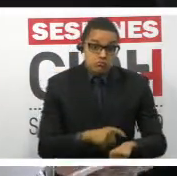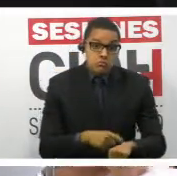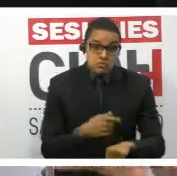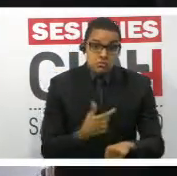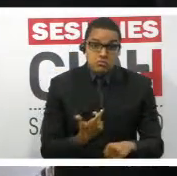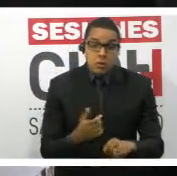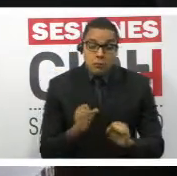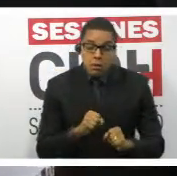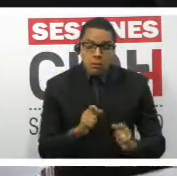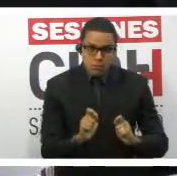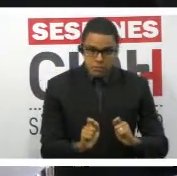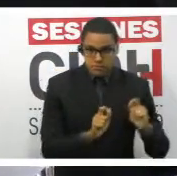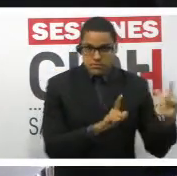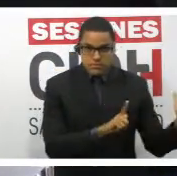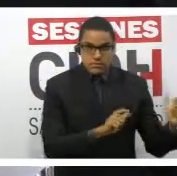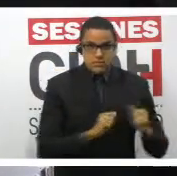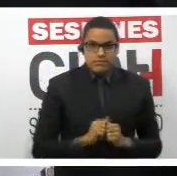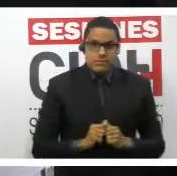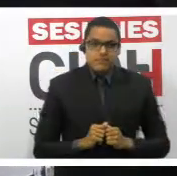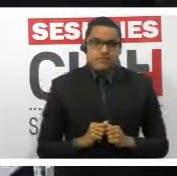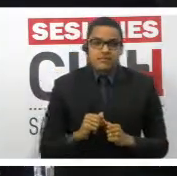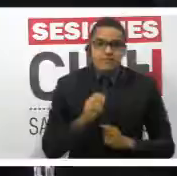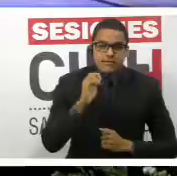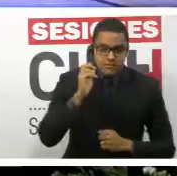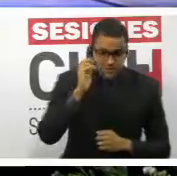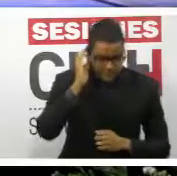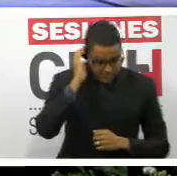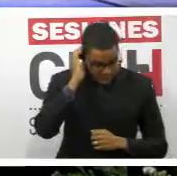psiquiátrica que trabajaron en este informe